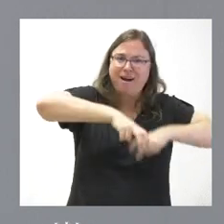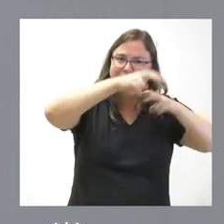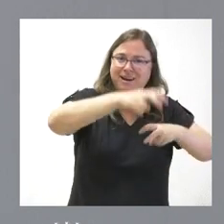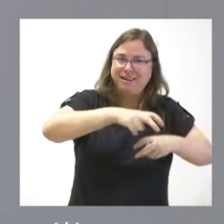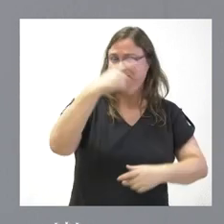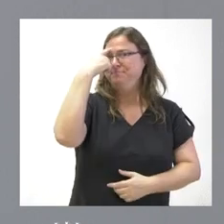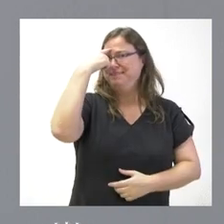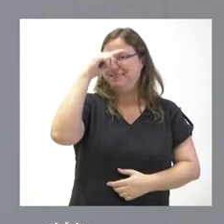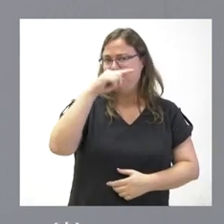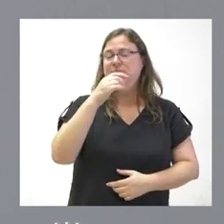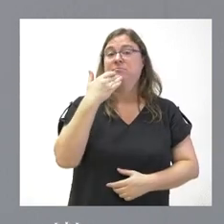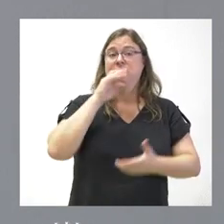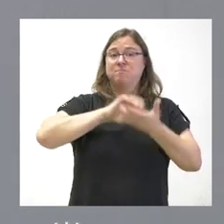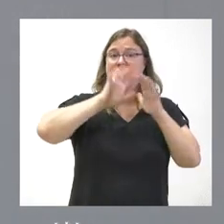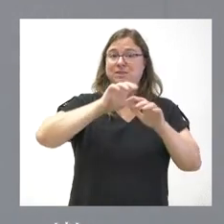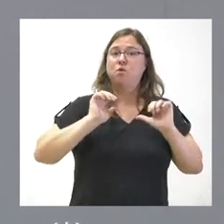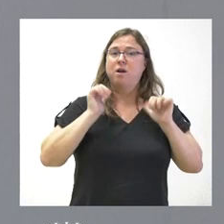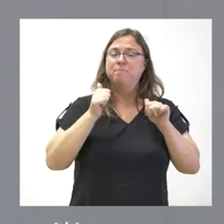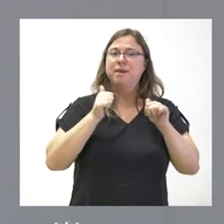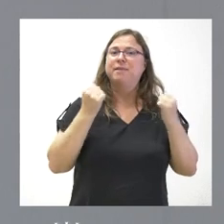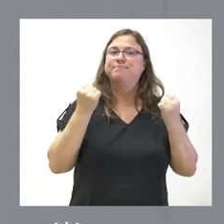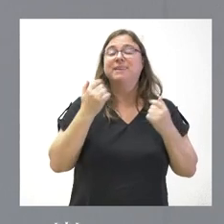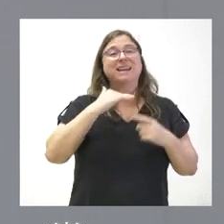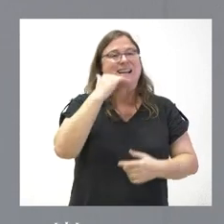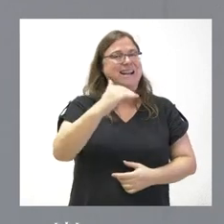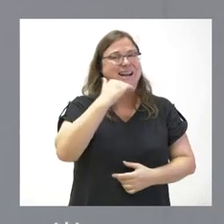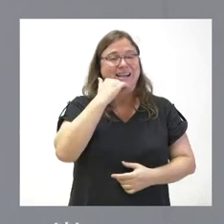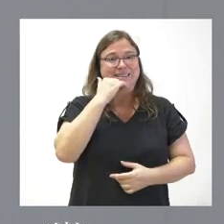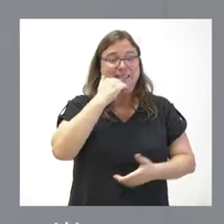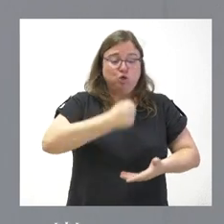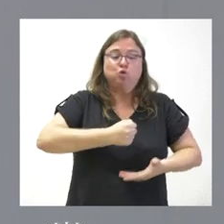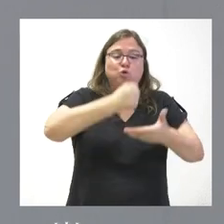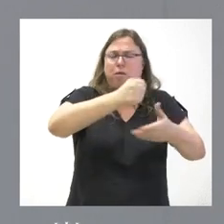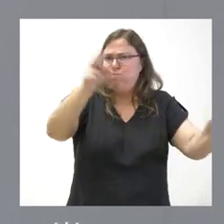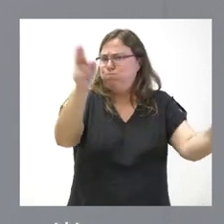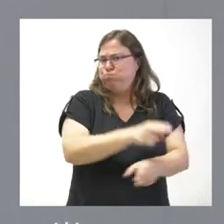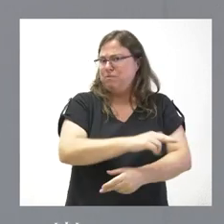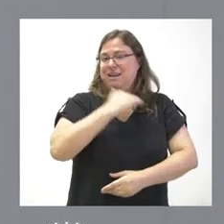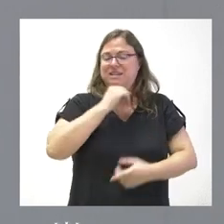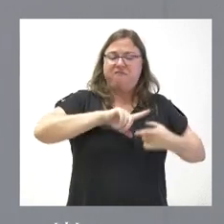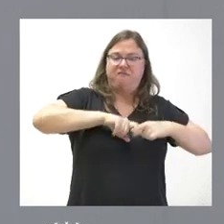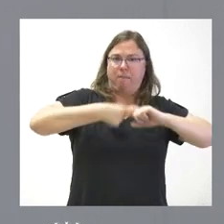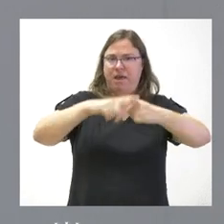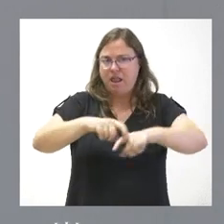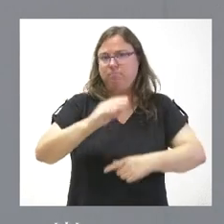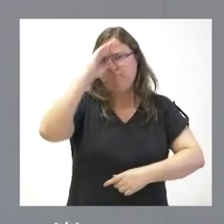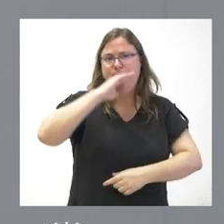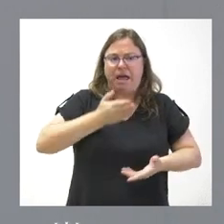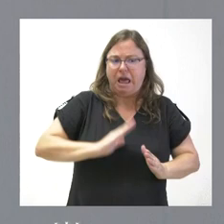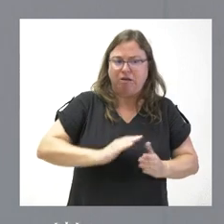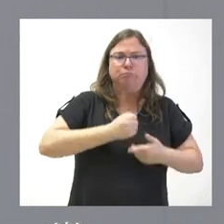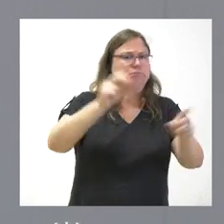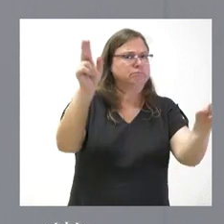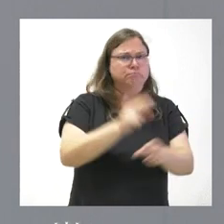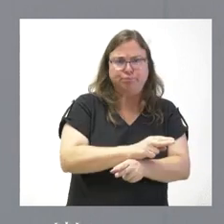ustedes que en Castilla de León hemos puesto en marcha la práctica eliminación del impuesto de sucesiones y donaciones entre familiares directos padres e hijos